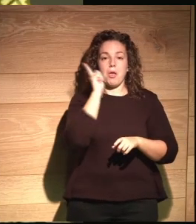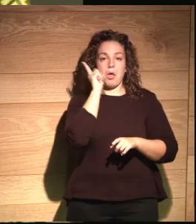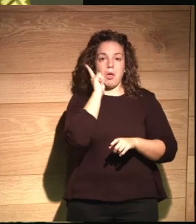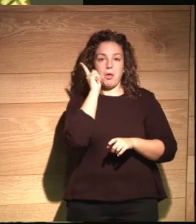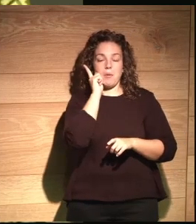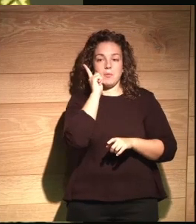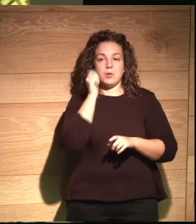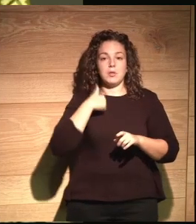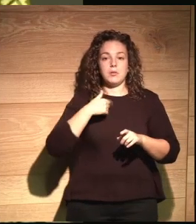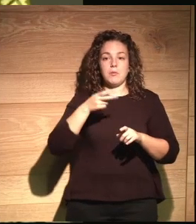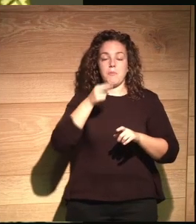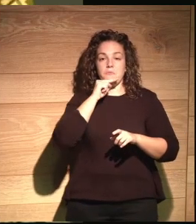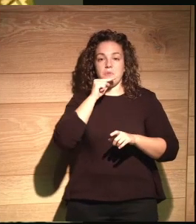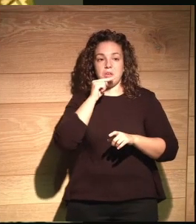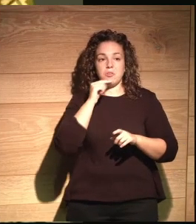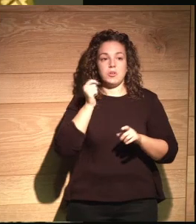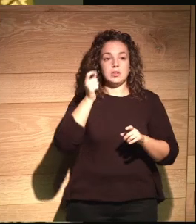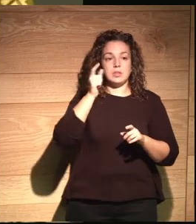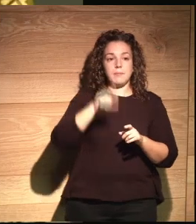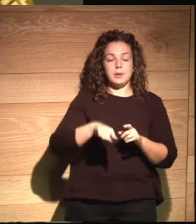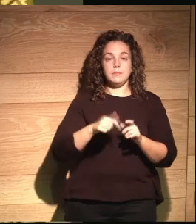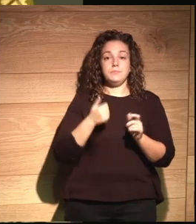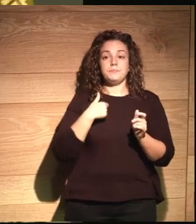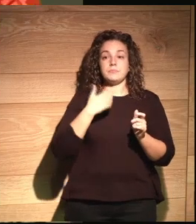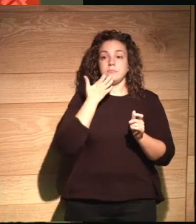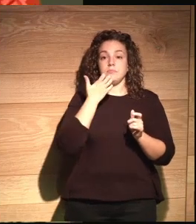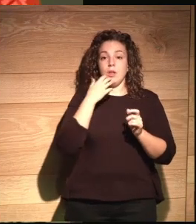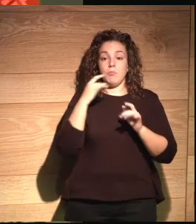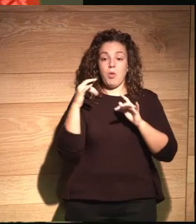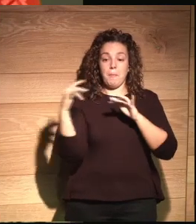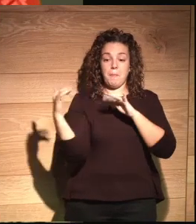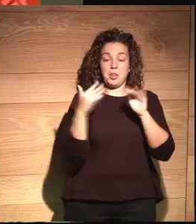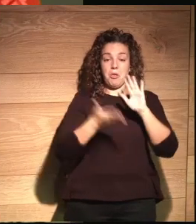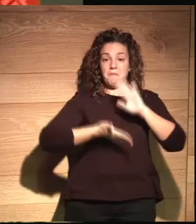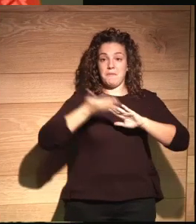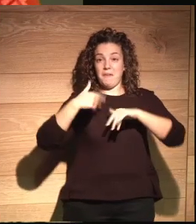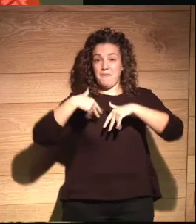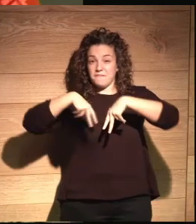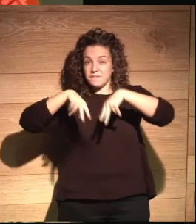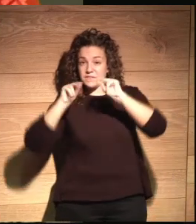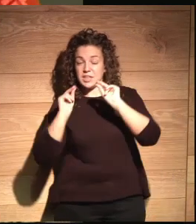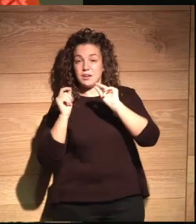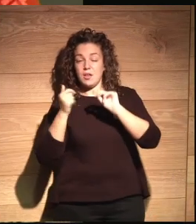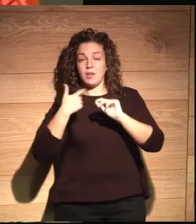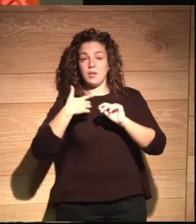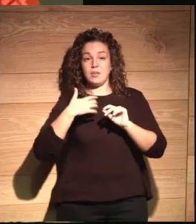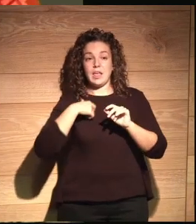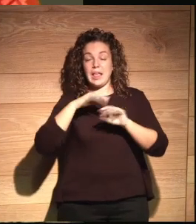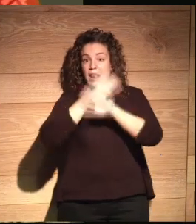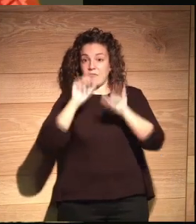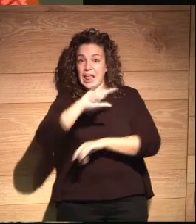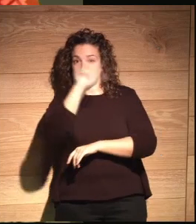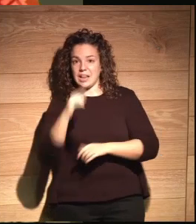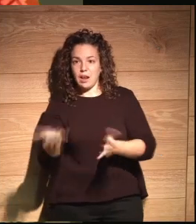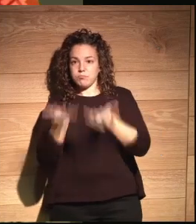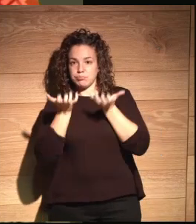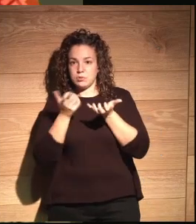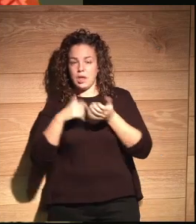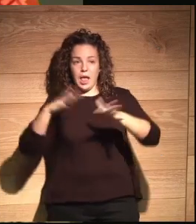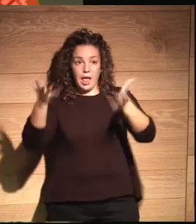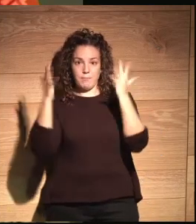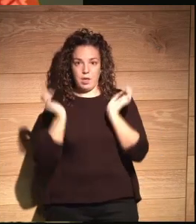primera prórroga segunda prórroga a lo mejor a lo mejor se acuerdan del cabezazo de zidane y al final italia gana a aplauso